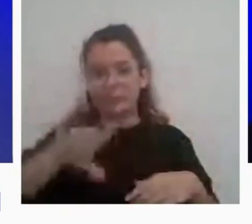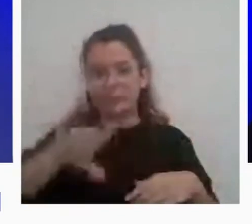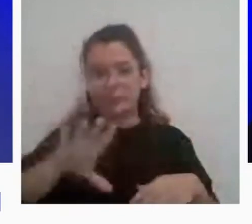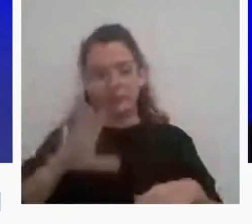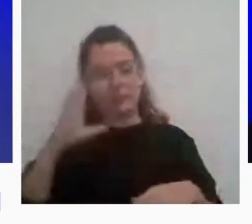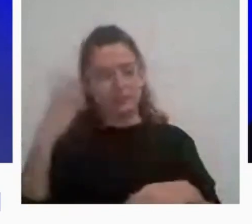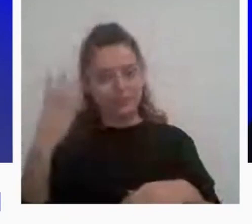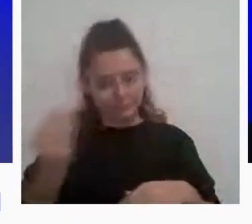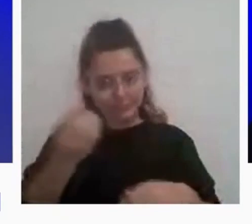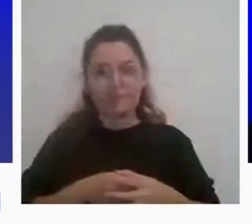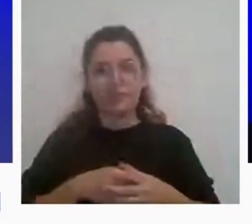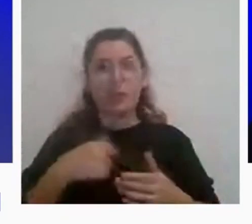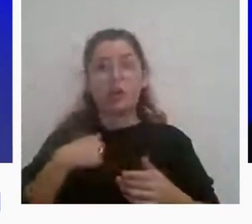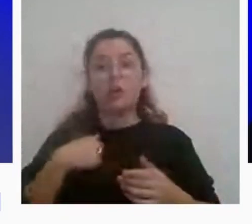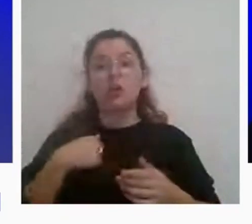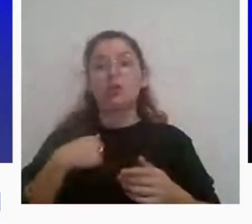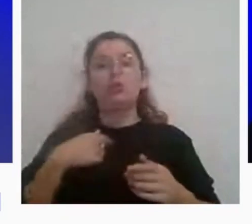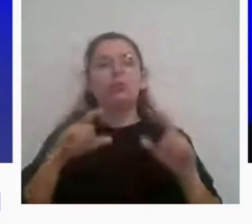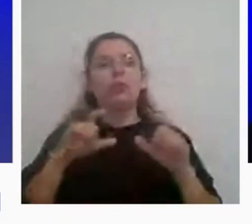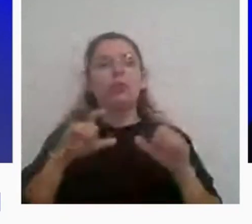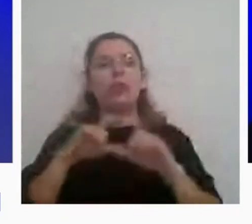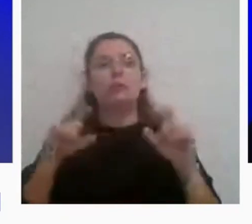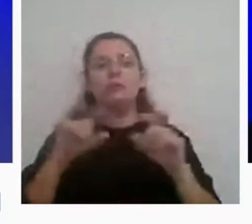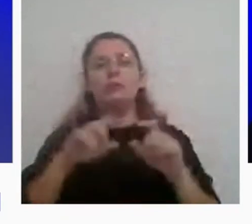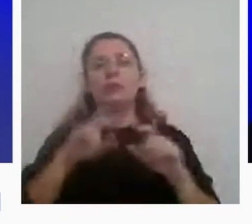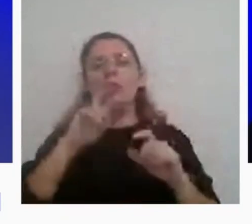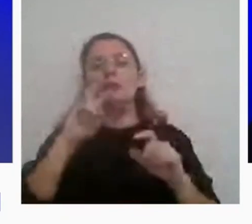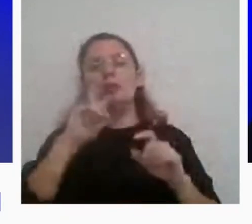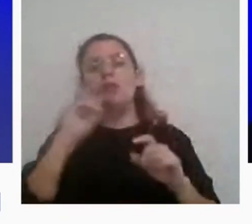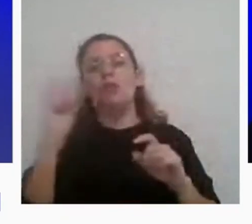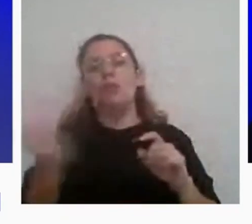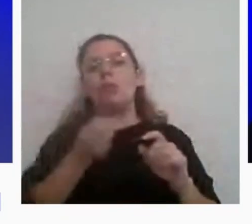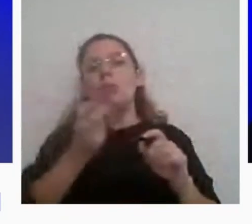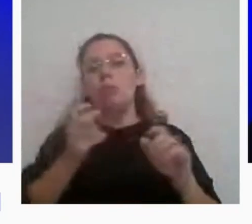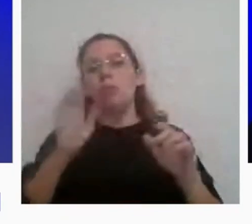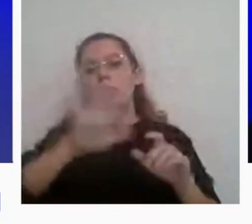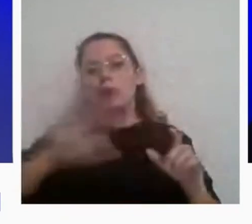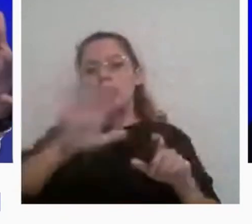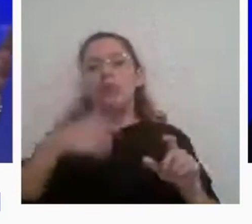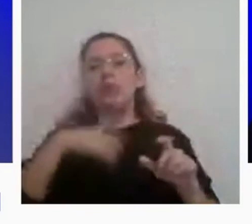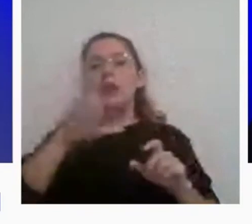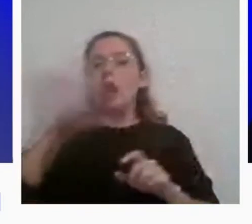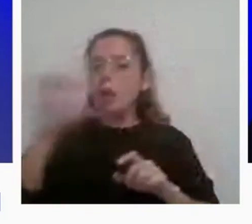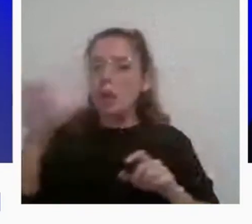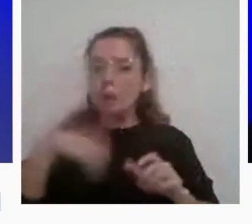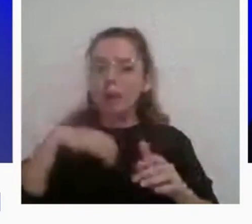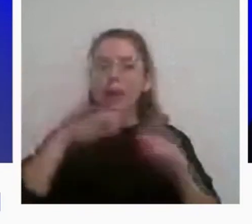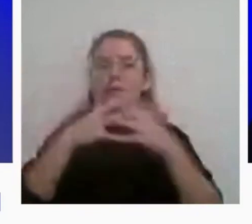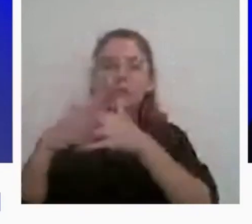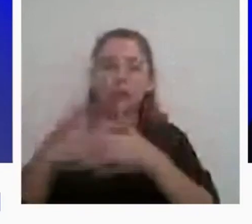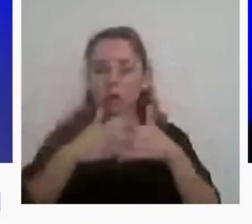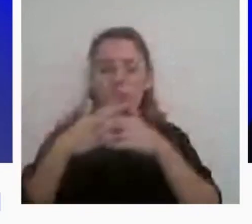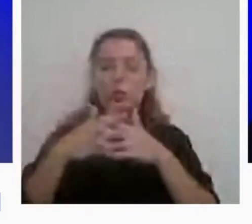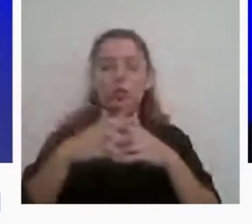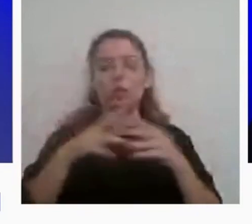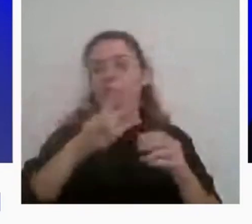del mundo de las multinacionales, de espirituosos, he viajado mucho por Europa, por Estados Unidos, LATAM, y fui padre y de repente la vida pues